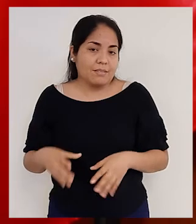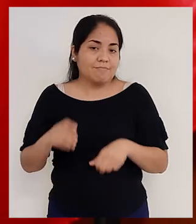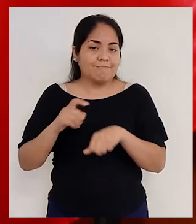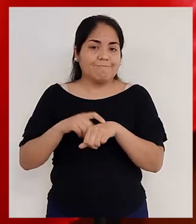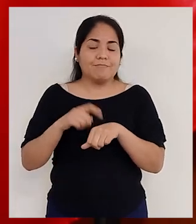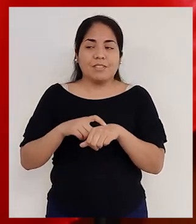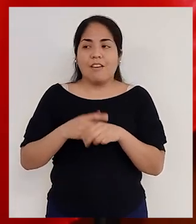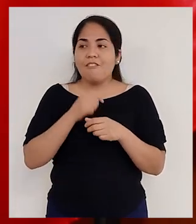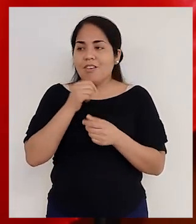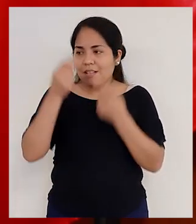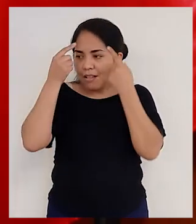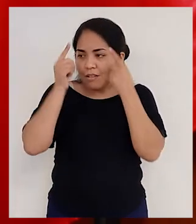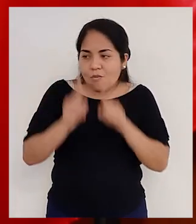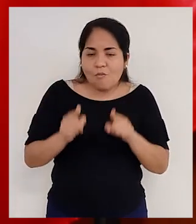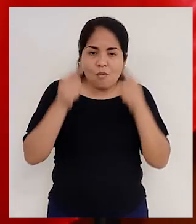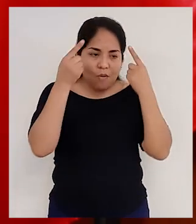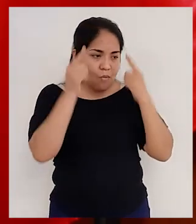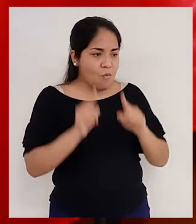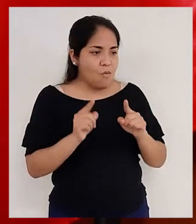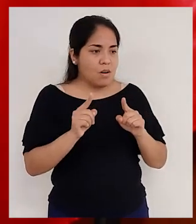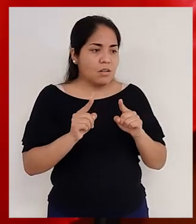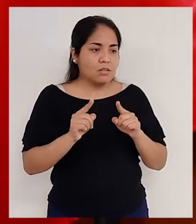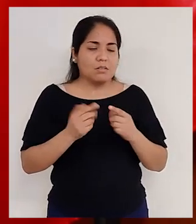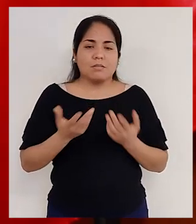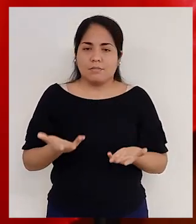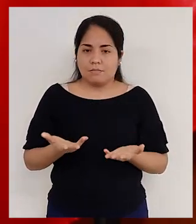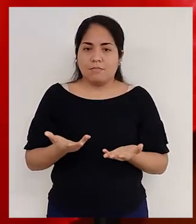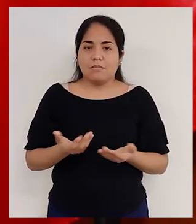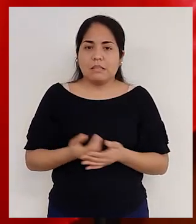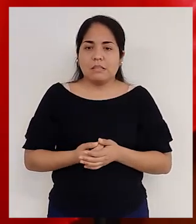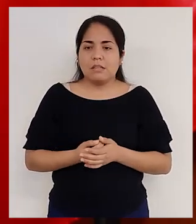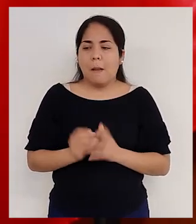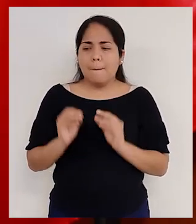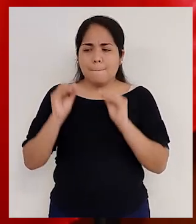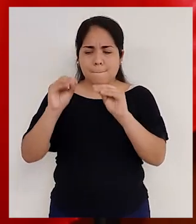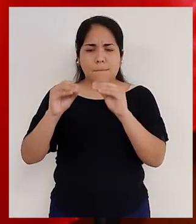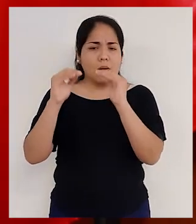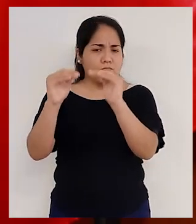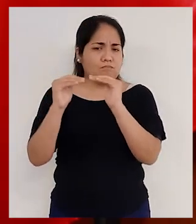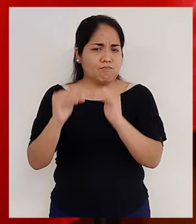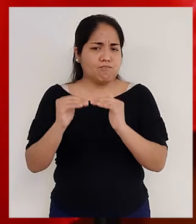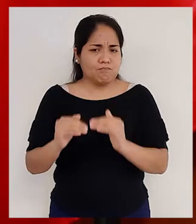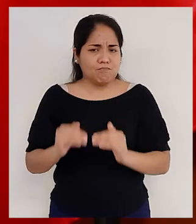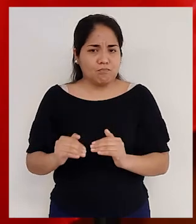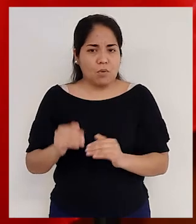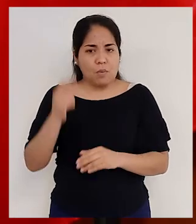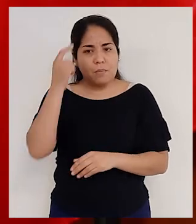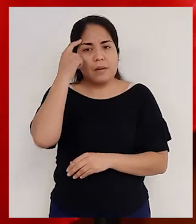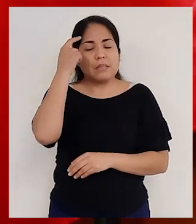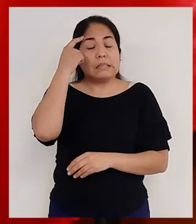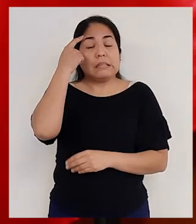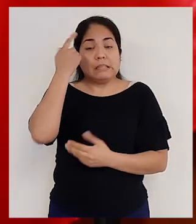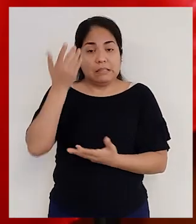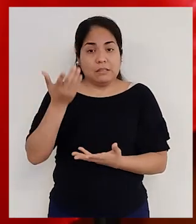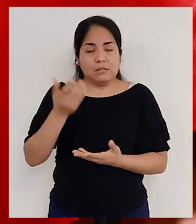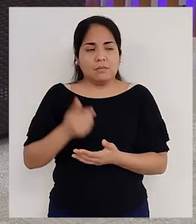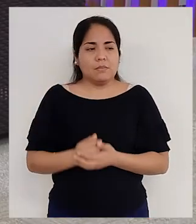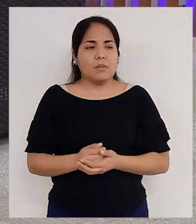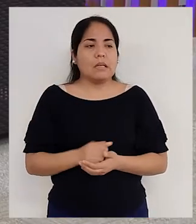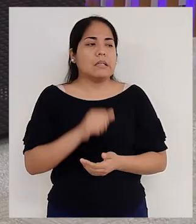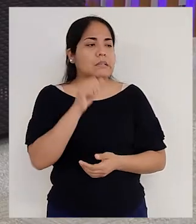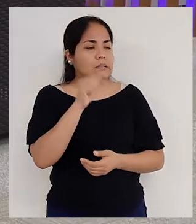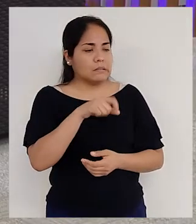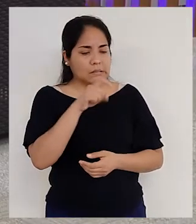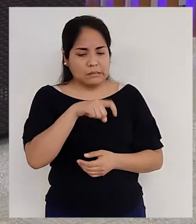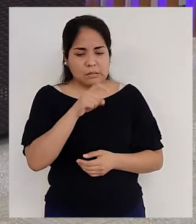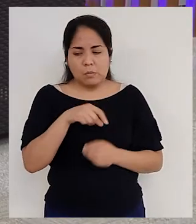Entonces, tenemos que ponernos de acuerdo, tenemos que de alguna manera implementar las cosas en el camino lógico para poder hacerlo. La